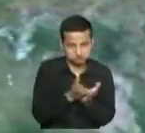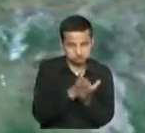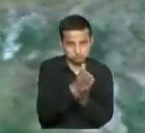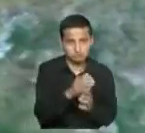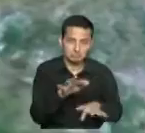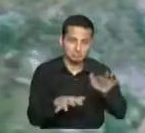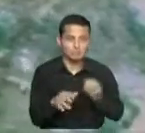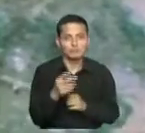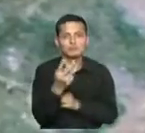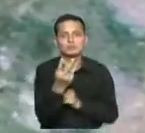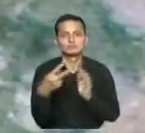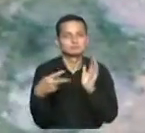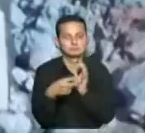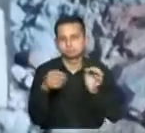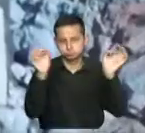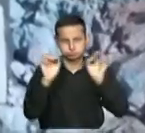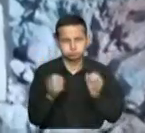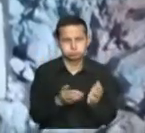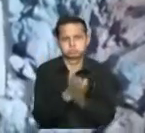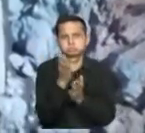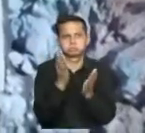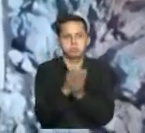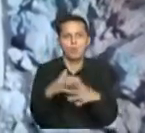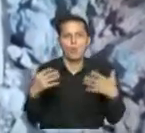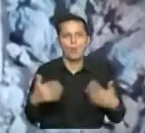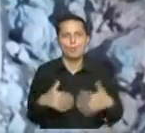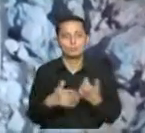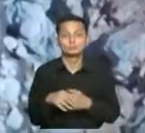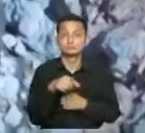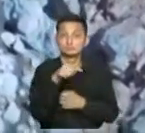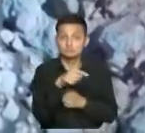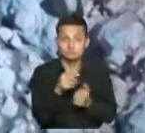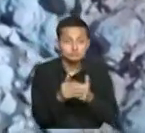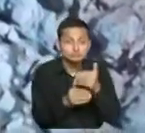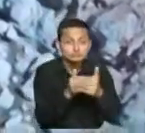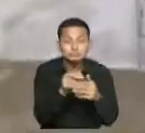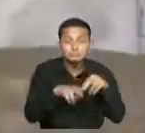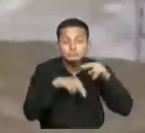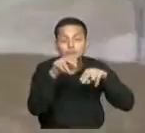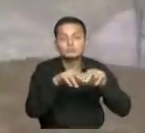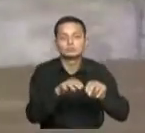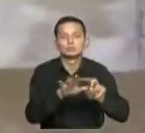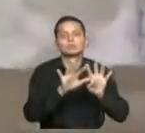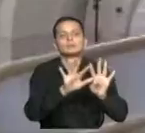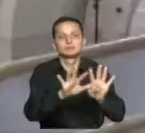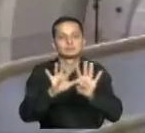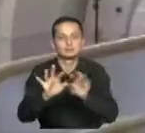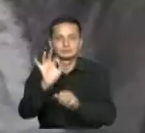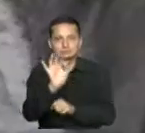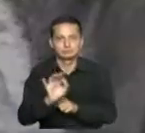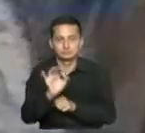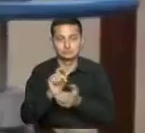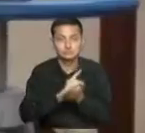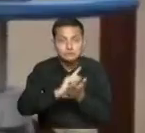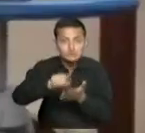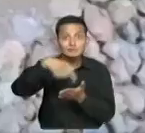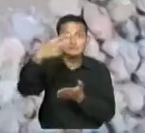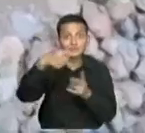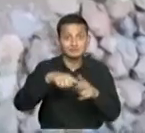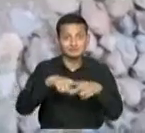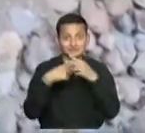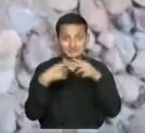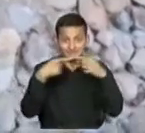megavatios hora por año. El proyecto tiene un avance del 99% y pese a que será inaugurado la próxima